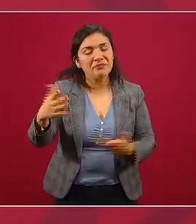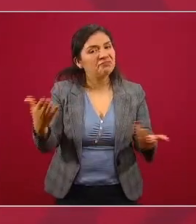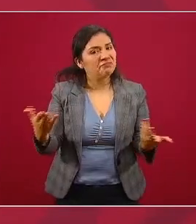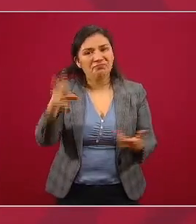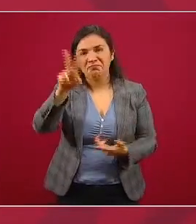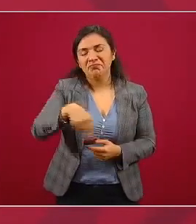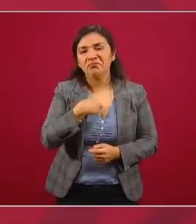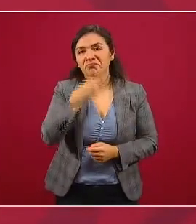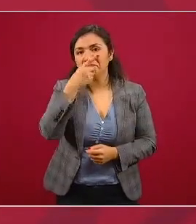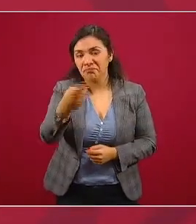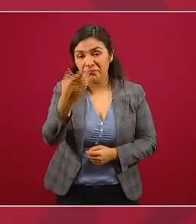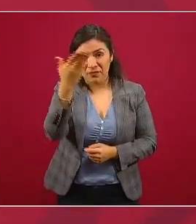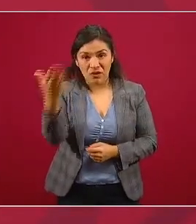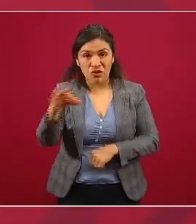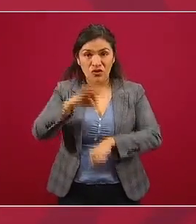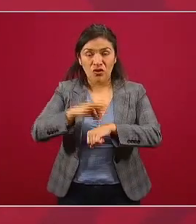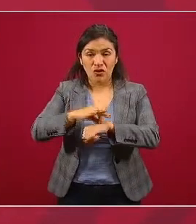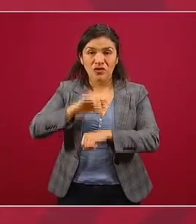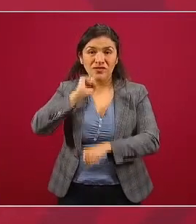recuerdo a Hugo para que